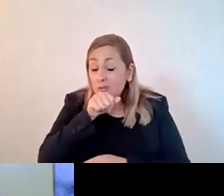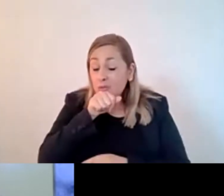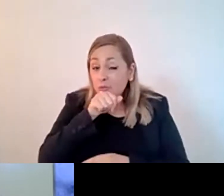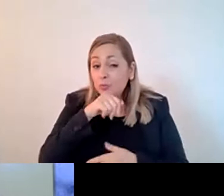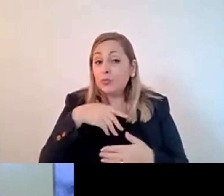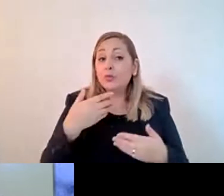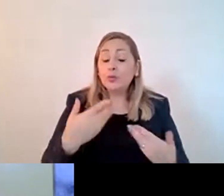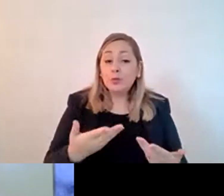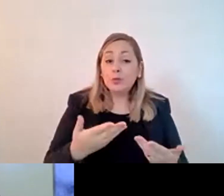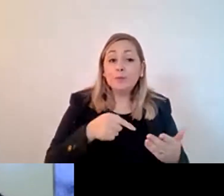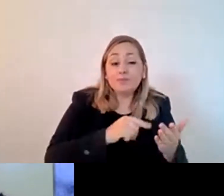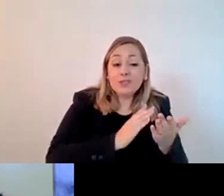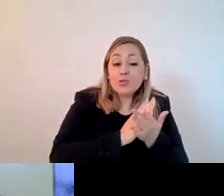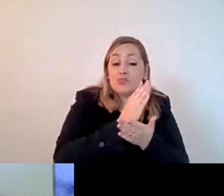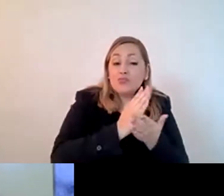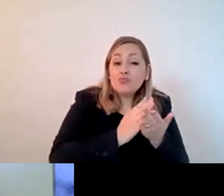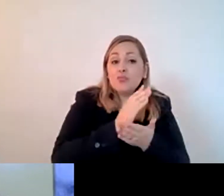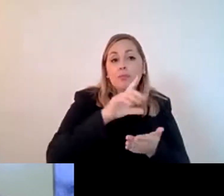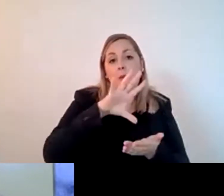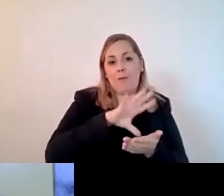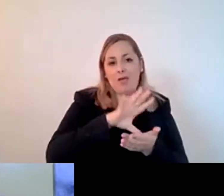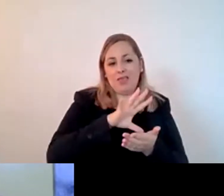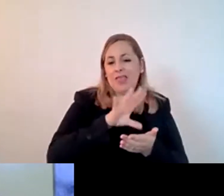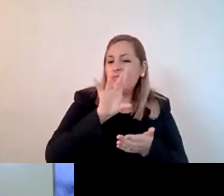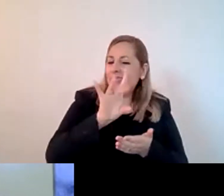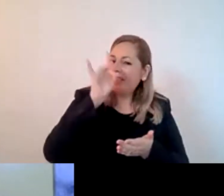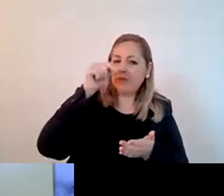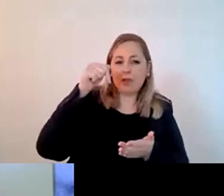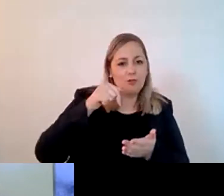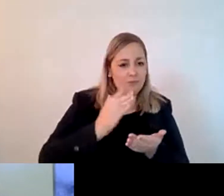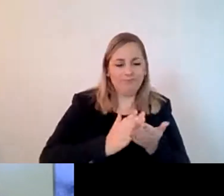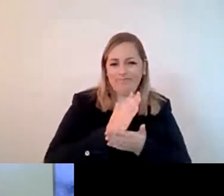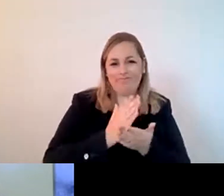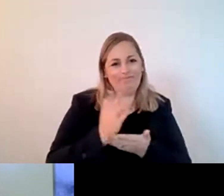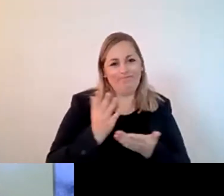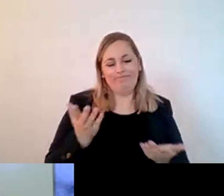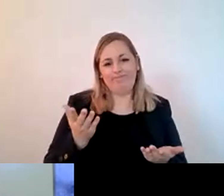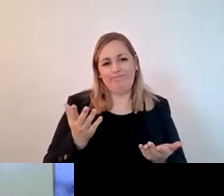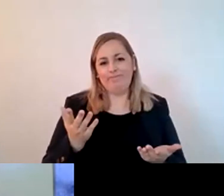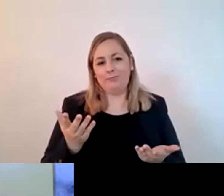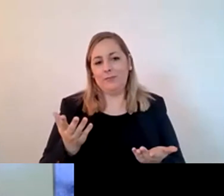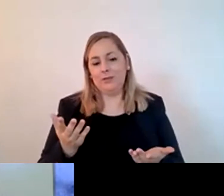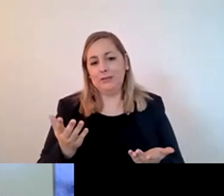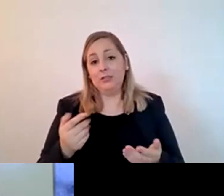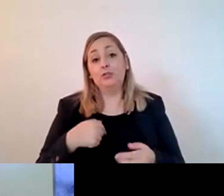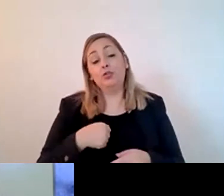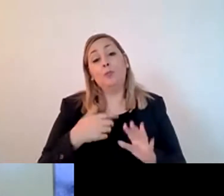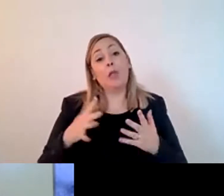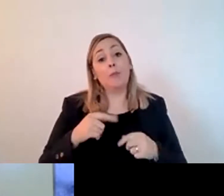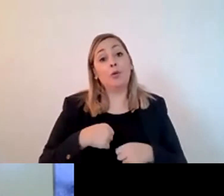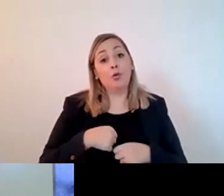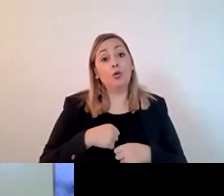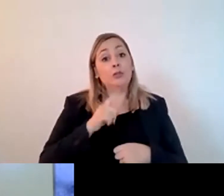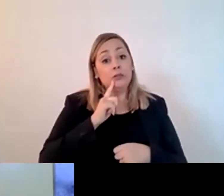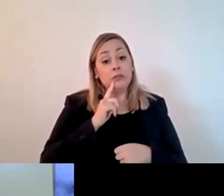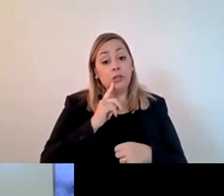recién en nuestro país identificado. Es cierto. Yo tal vez he tenido la virtud